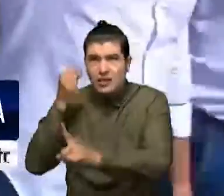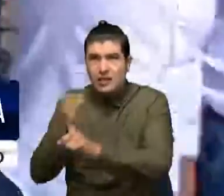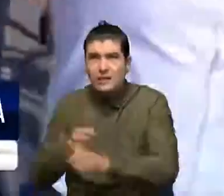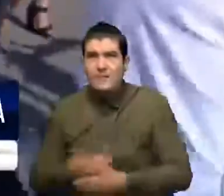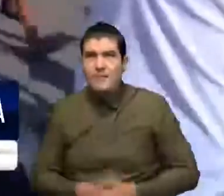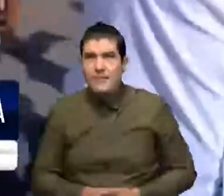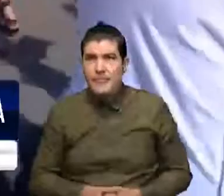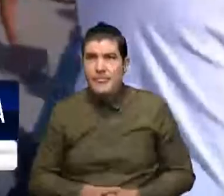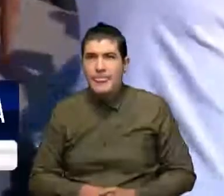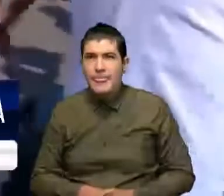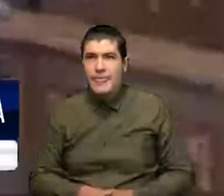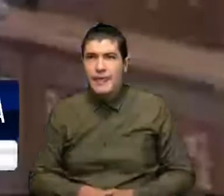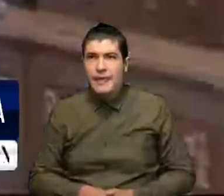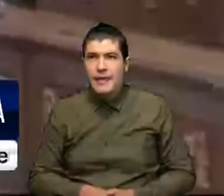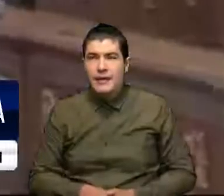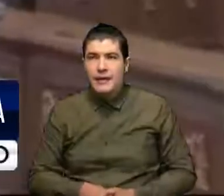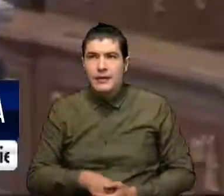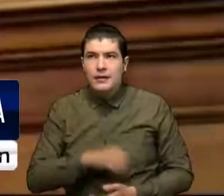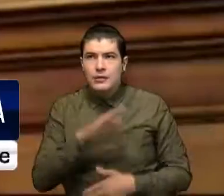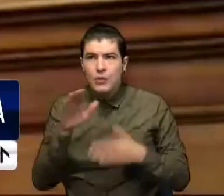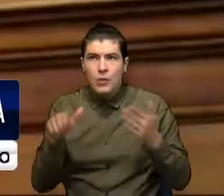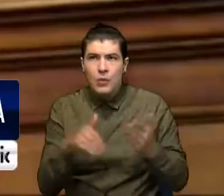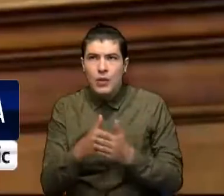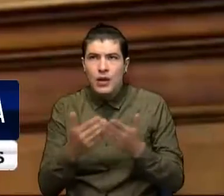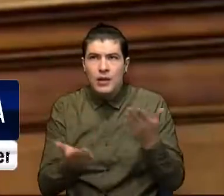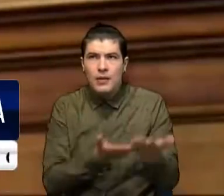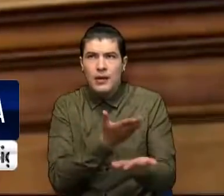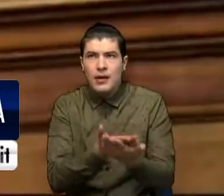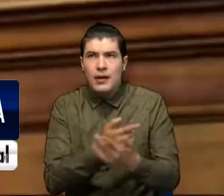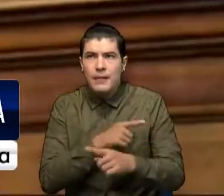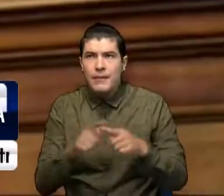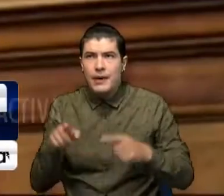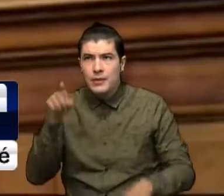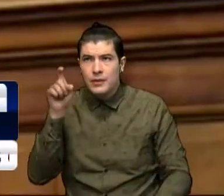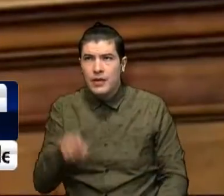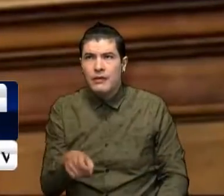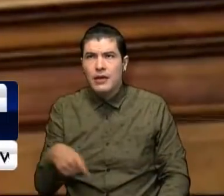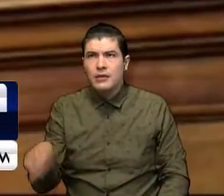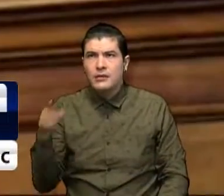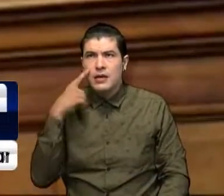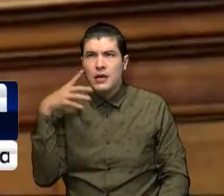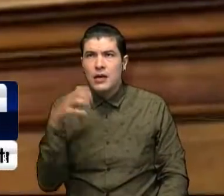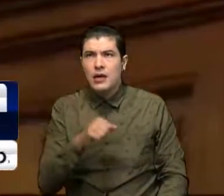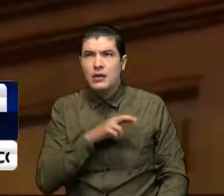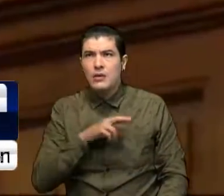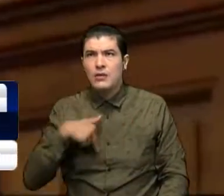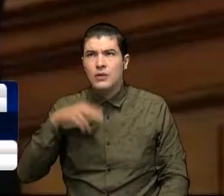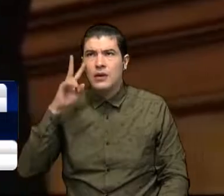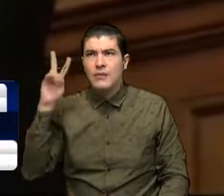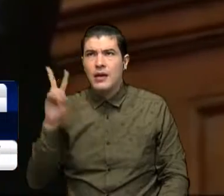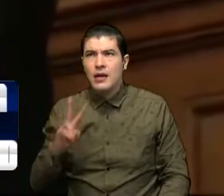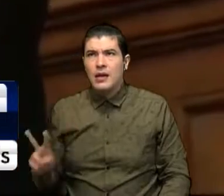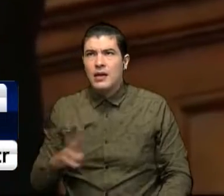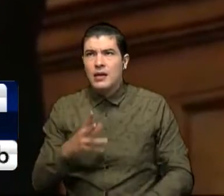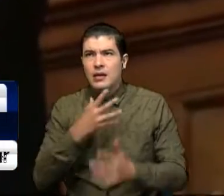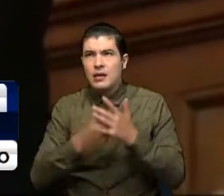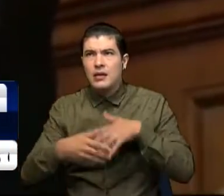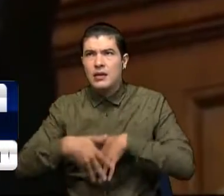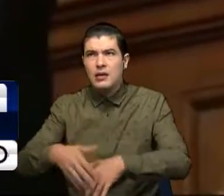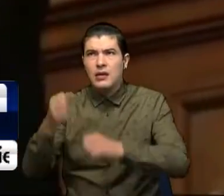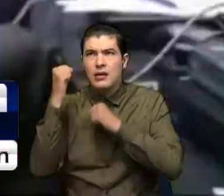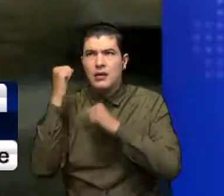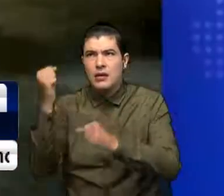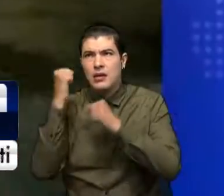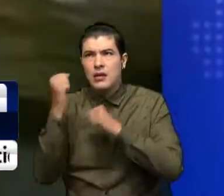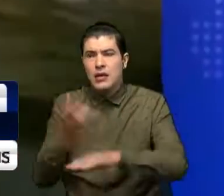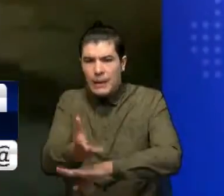las soluciones, todas están sobre la mesa, pero nos deben encontrar a nosotros los venezolanos movilizados y exigiendo